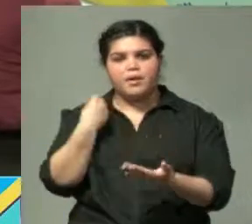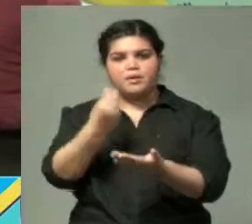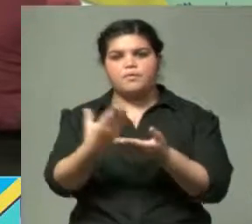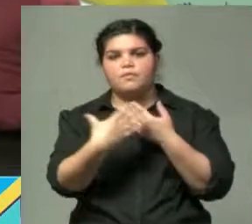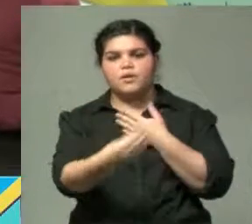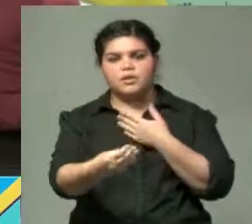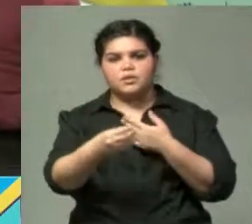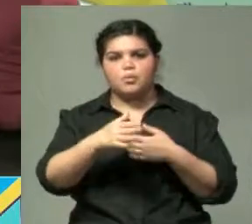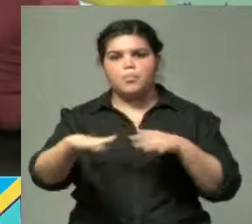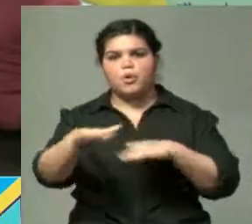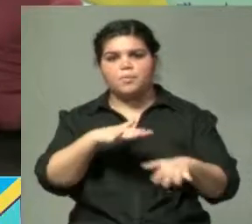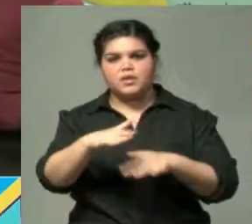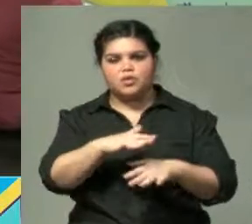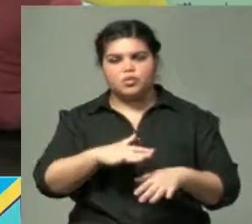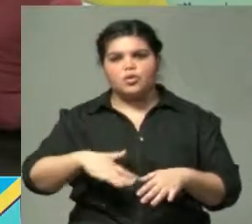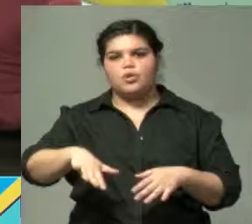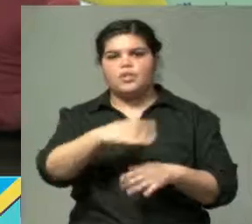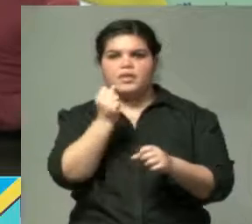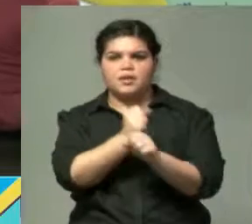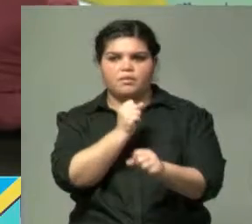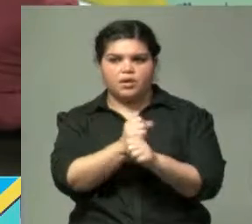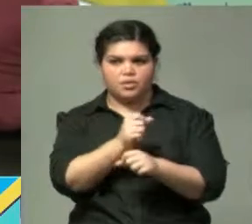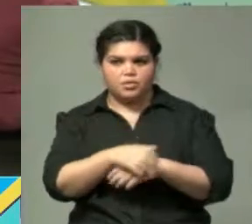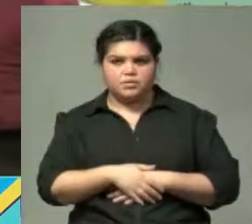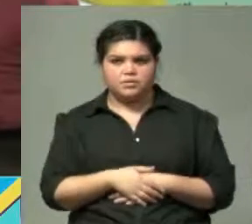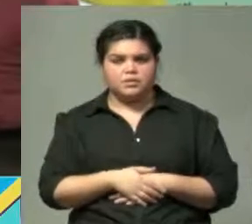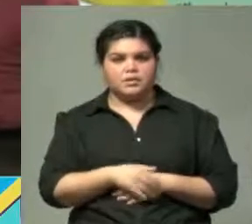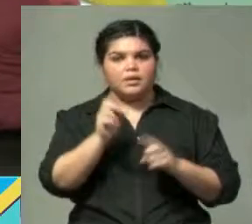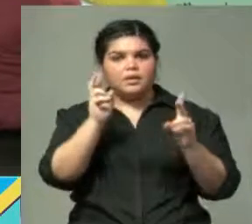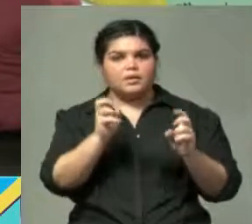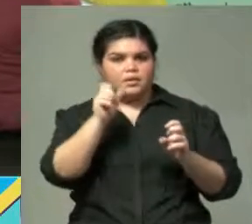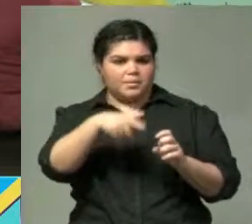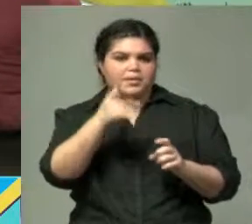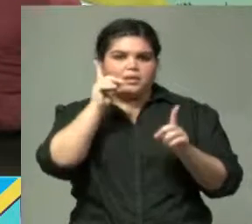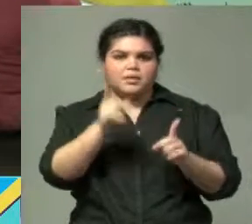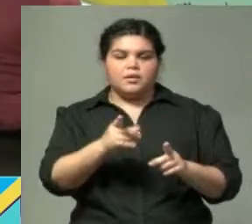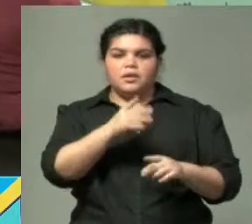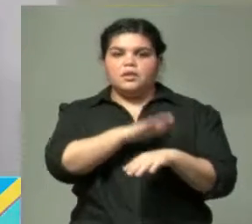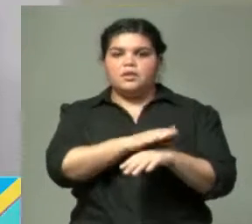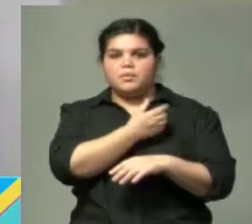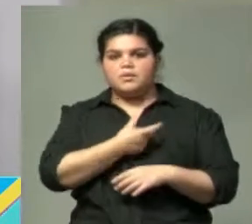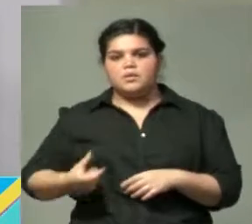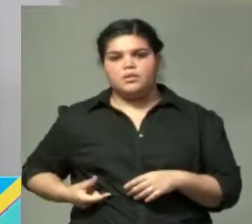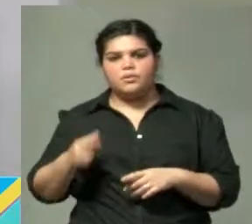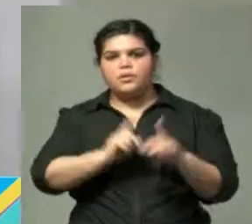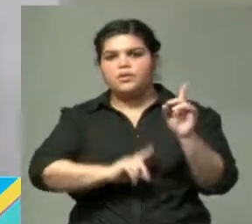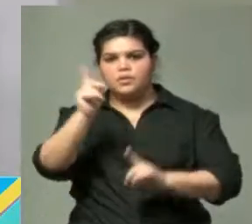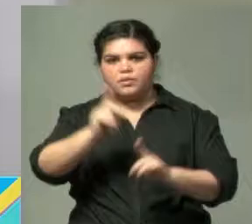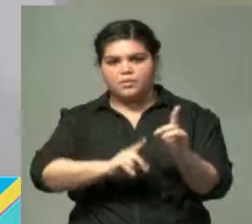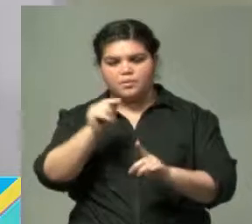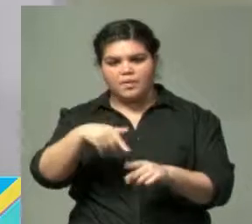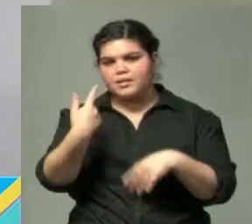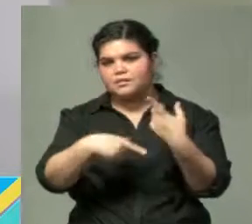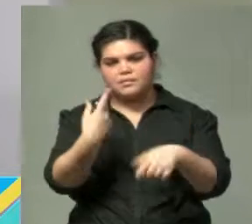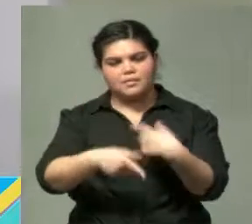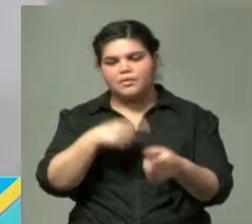Movimiento Socialista de los Trabajadores. Tocando un tema que también hemos Sí. abordado en el transcurso del programa, que es el rol del Estado, que lo tocamos constantemente